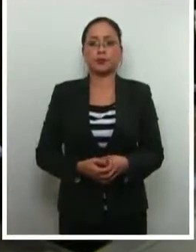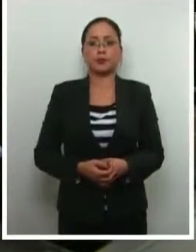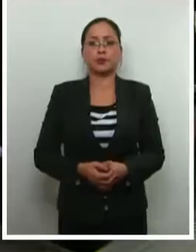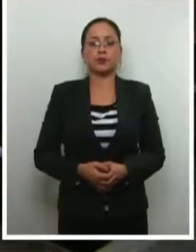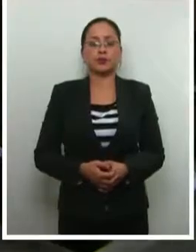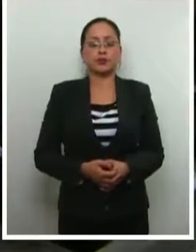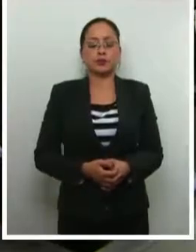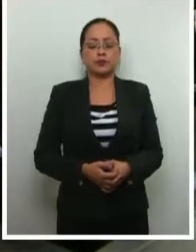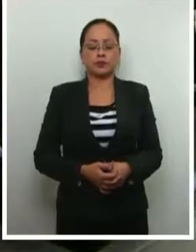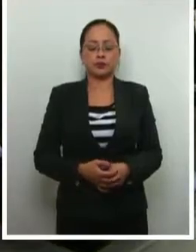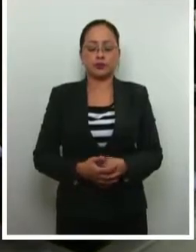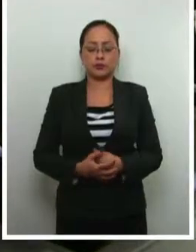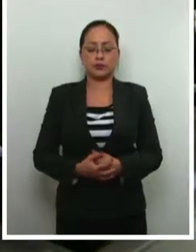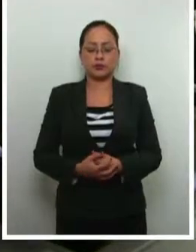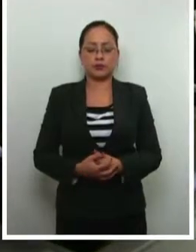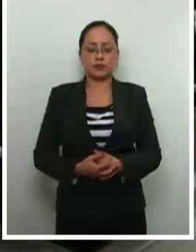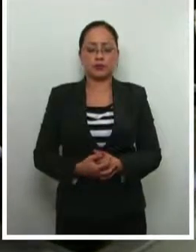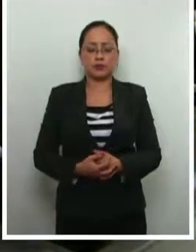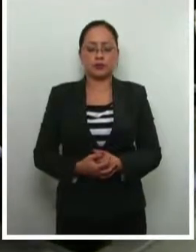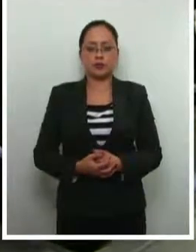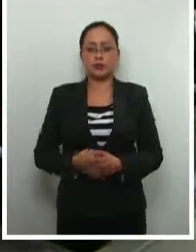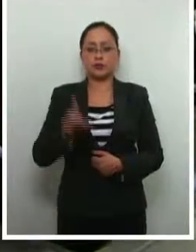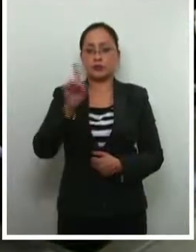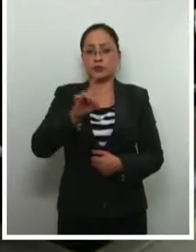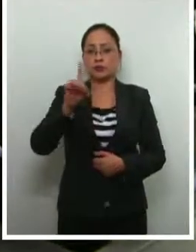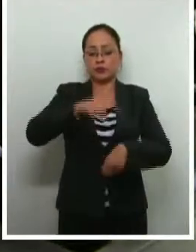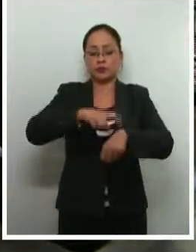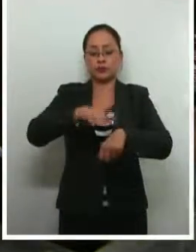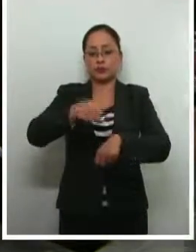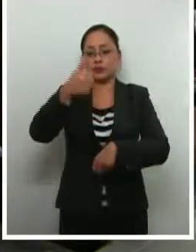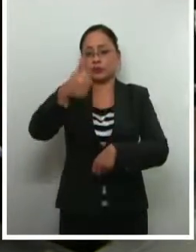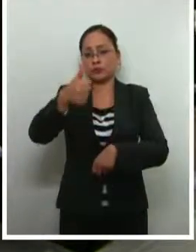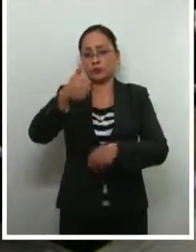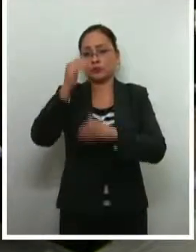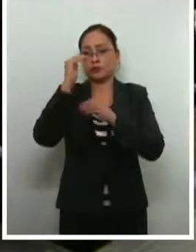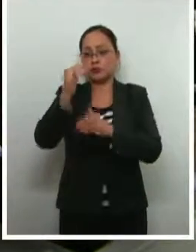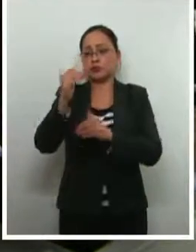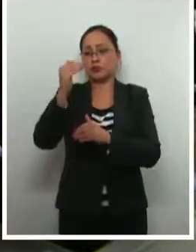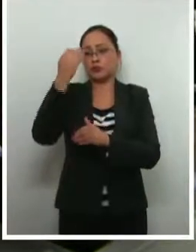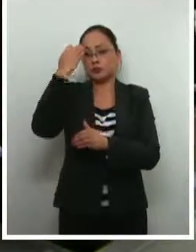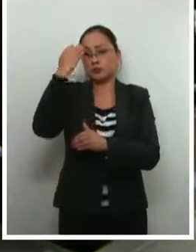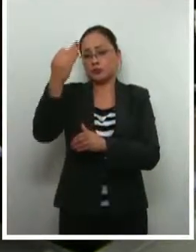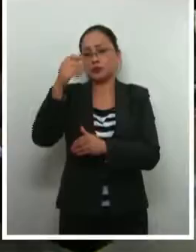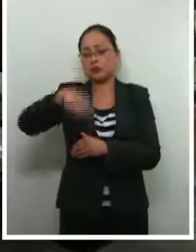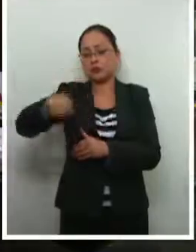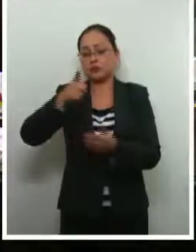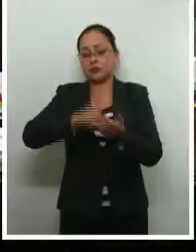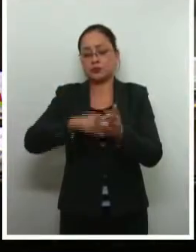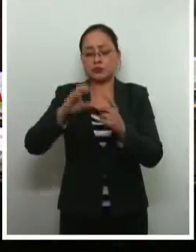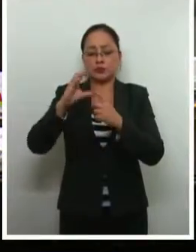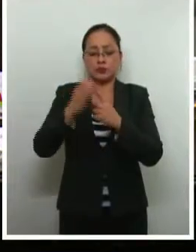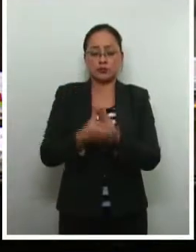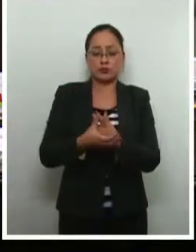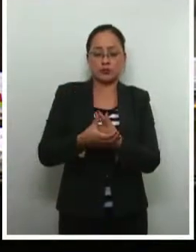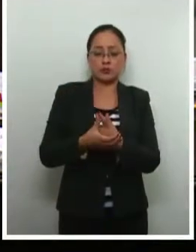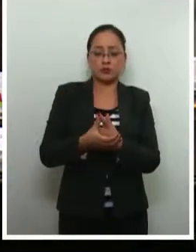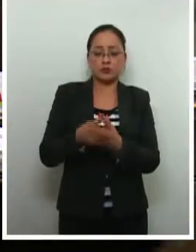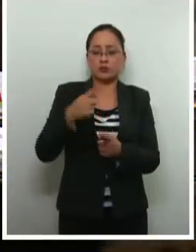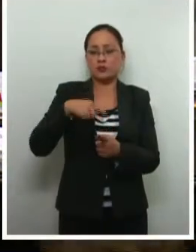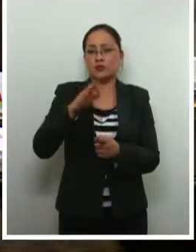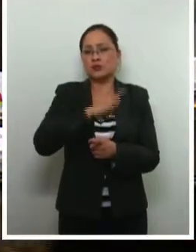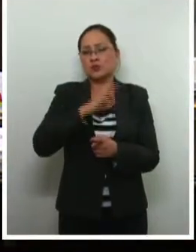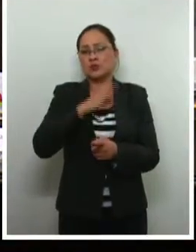A las 6, domingo a las 6 como plazo, si la comisión... Lo máximo que